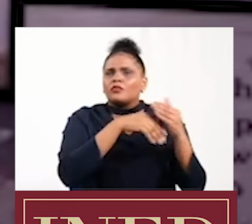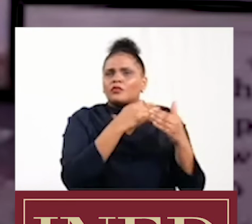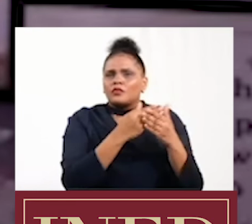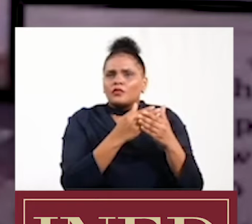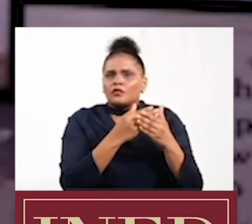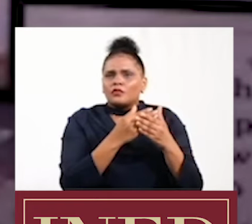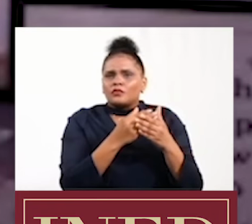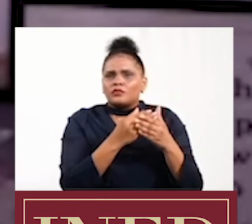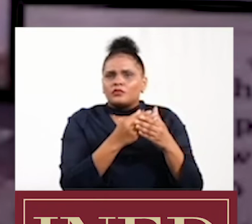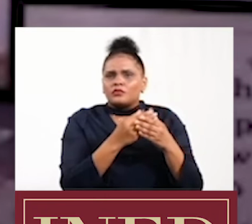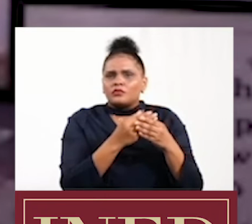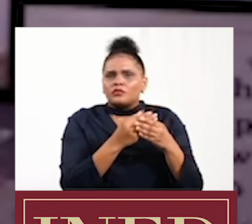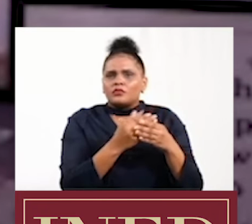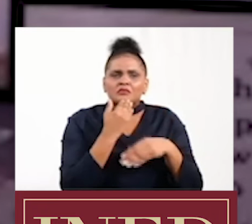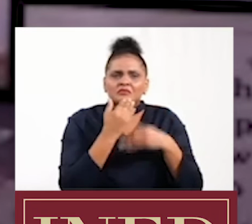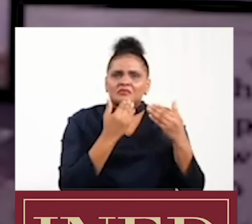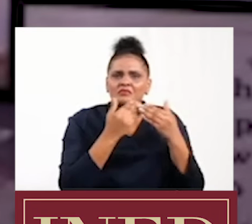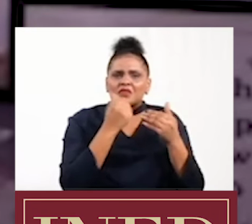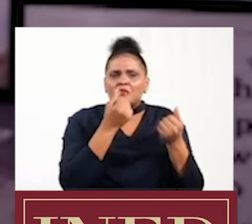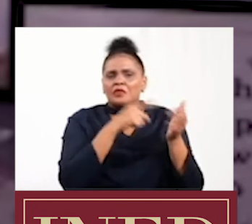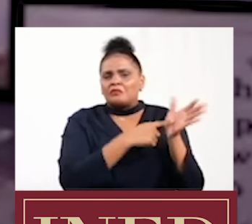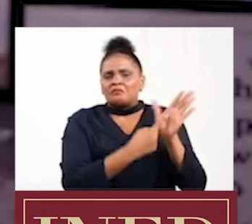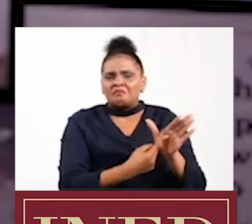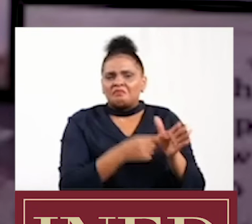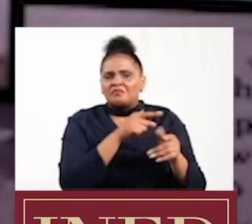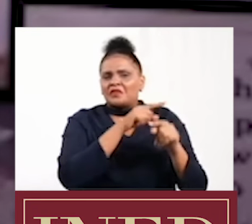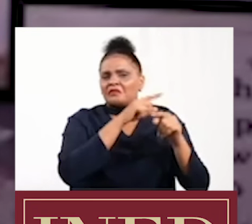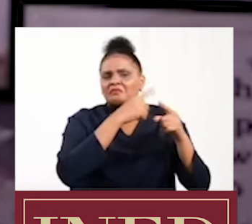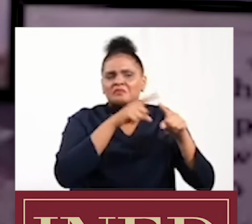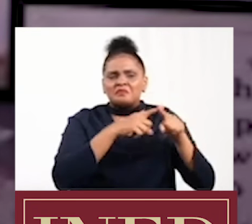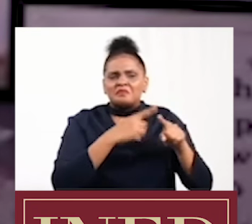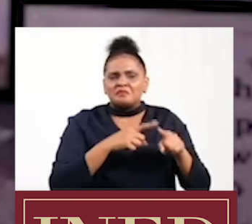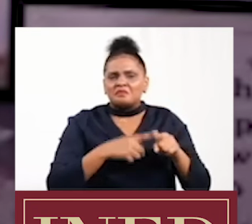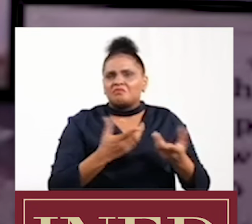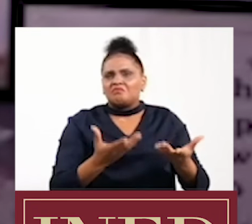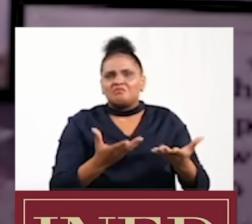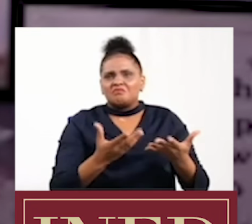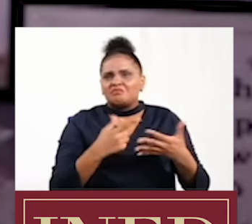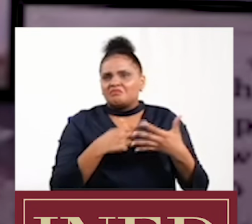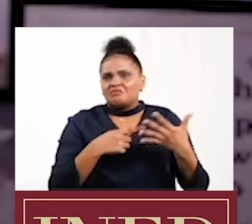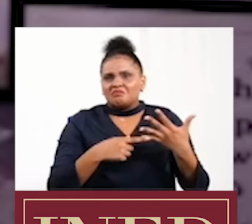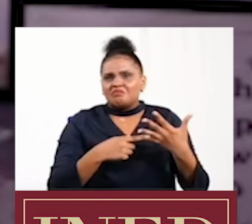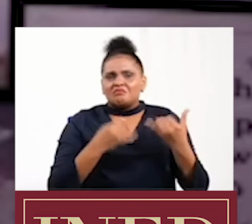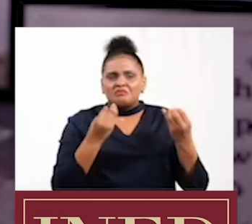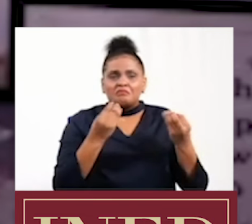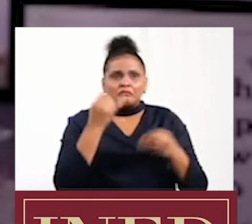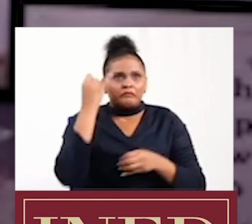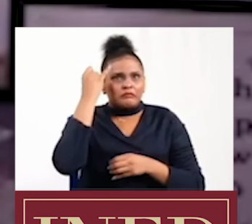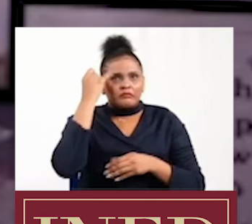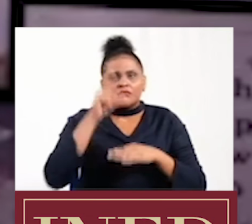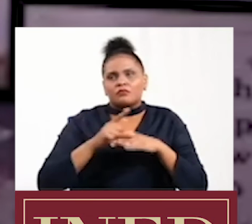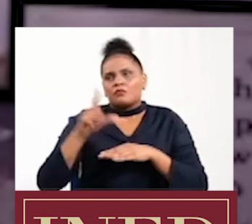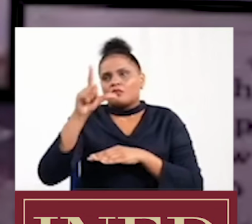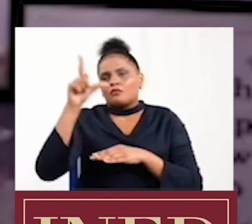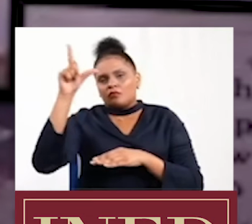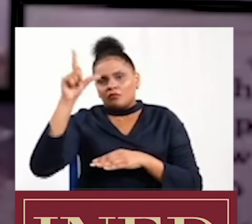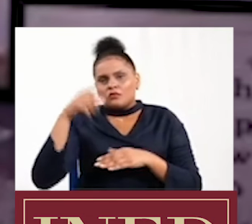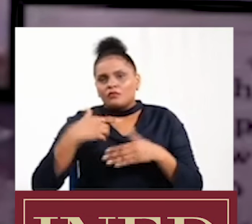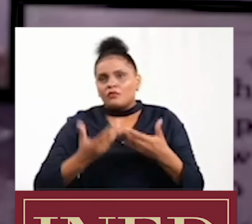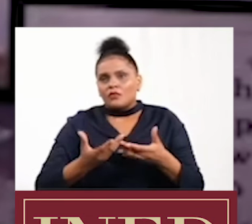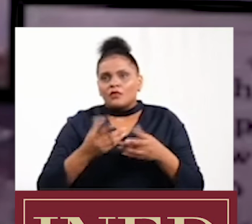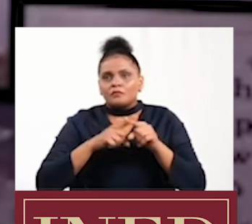índices de rendimiento o de presencia en diferentes espacios no solamente quiero hablar de liderazgos desde el